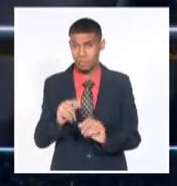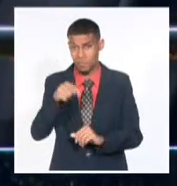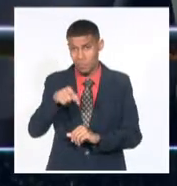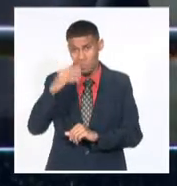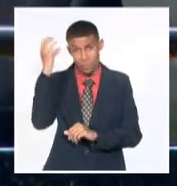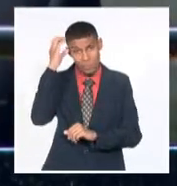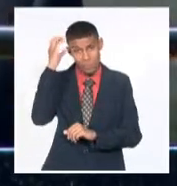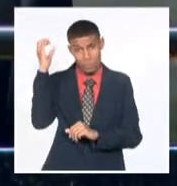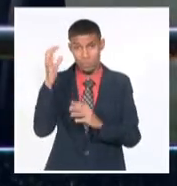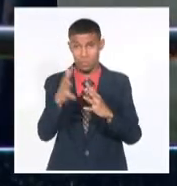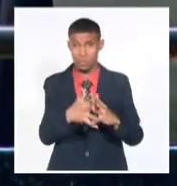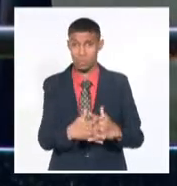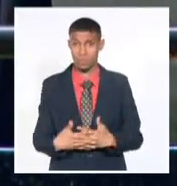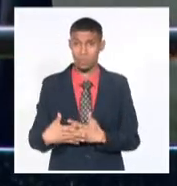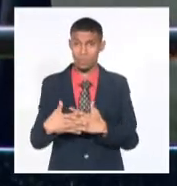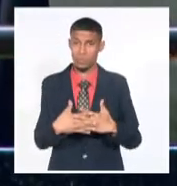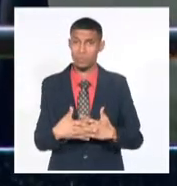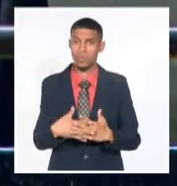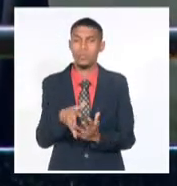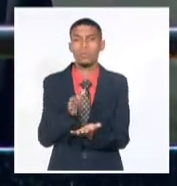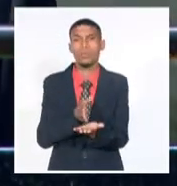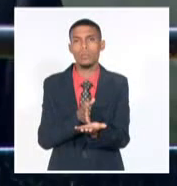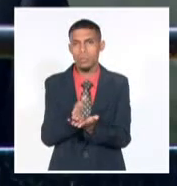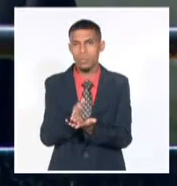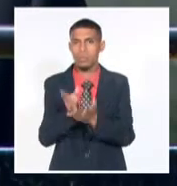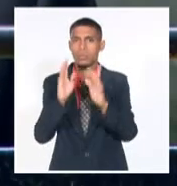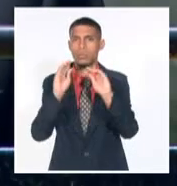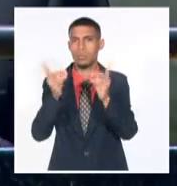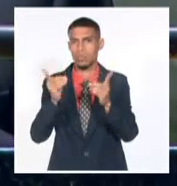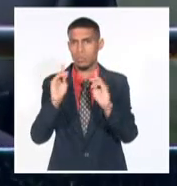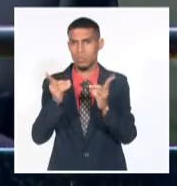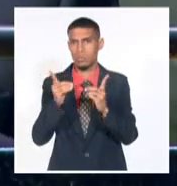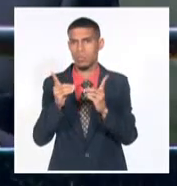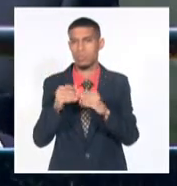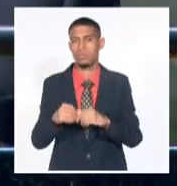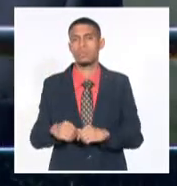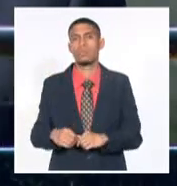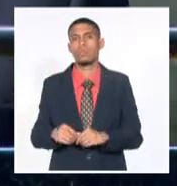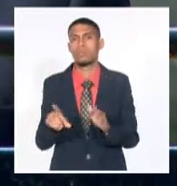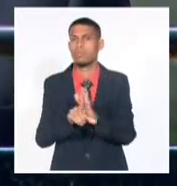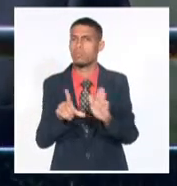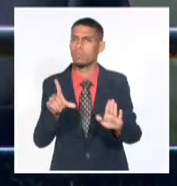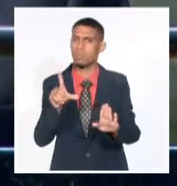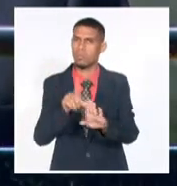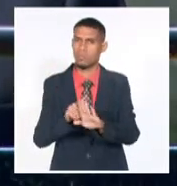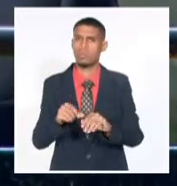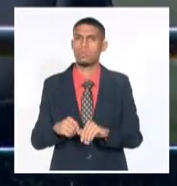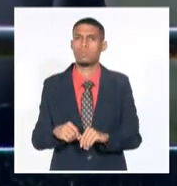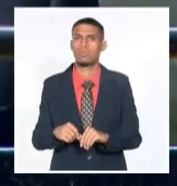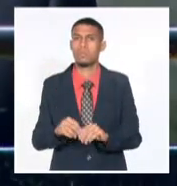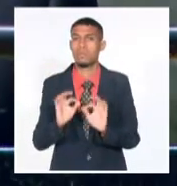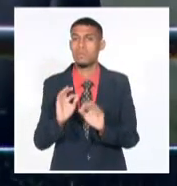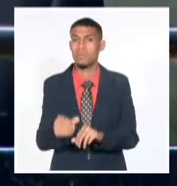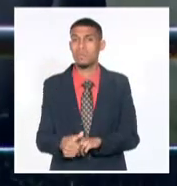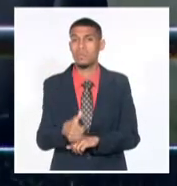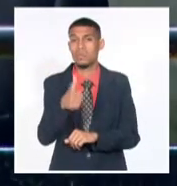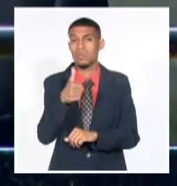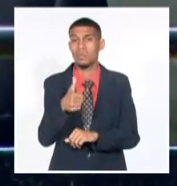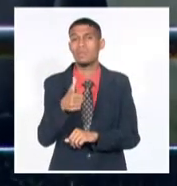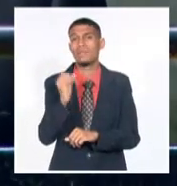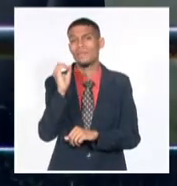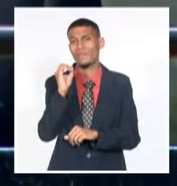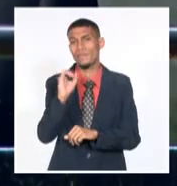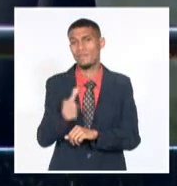estadounidense da continuidad a la política inhumana instaurada durante la presidencia de Donald